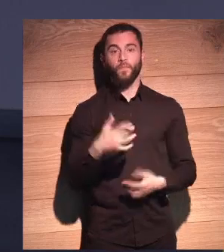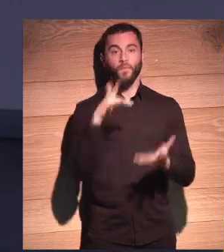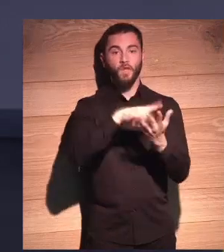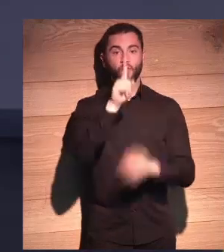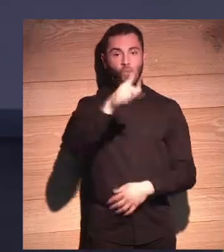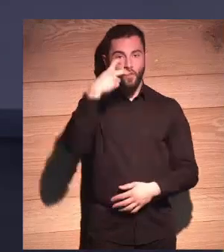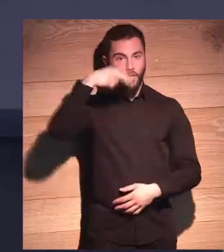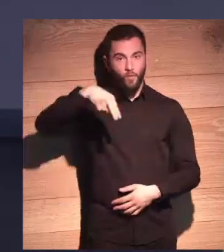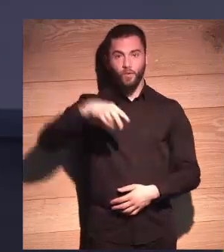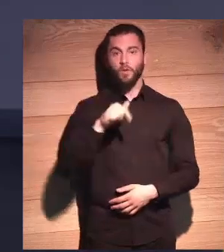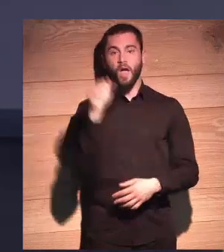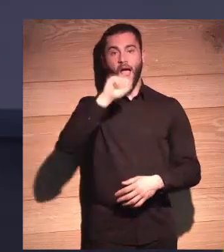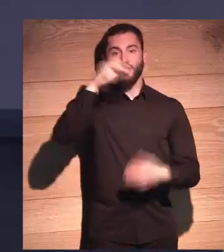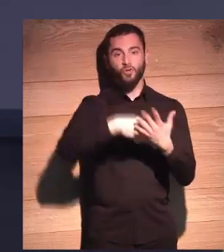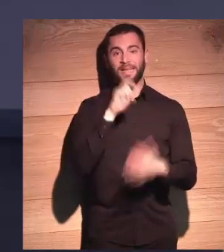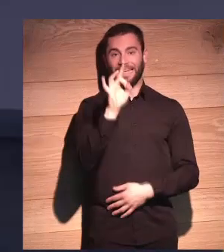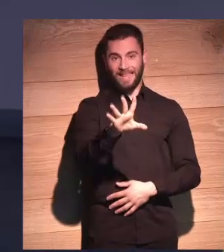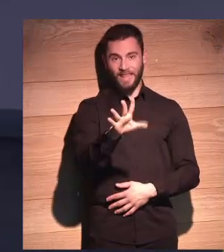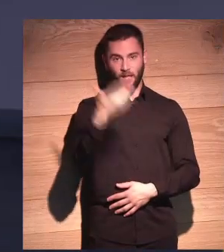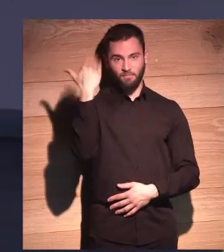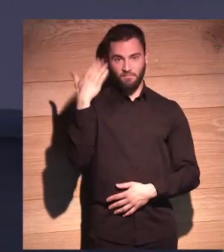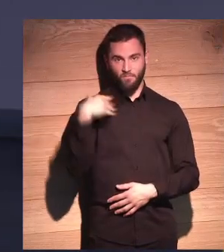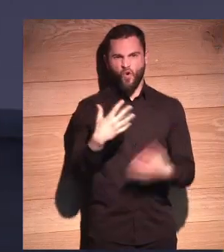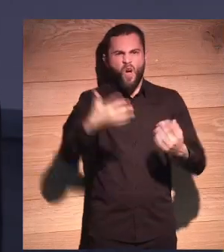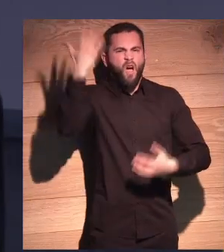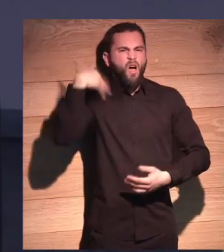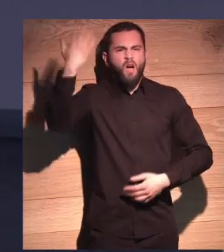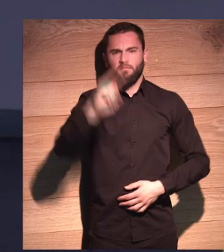junio del 2015, o sea que no hace tanto,